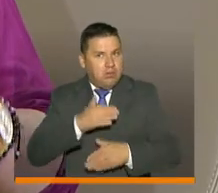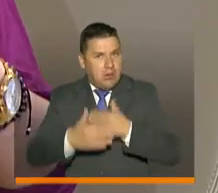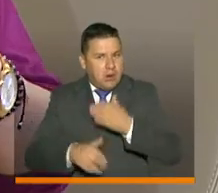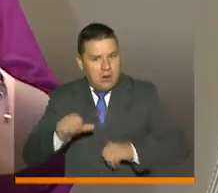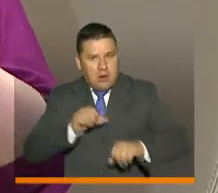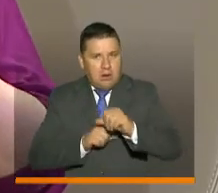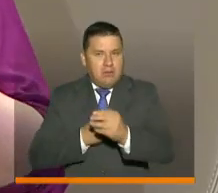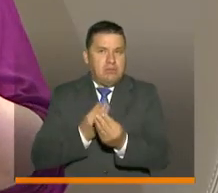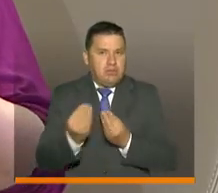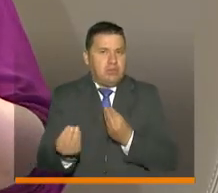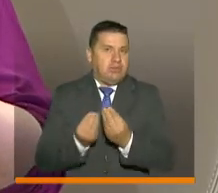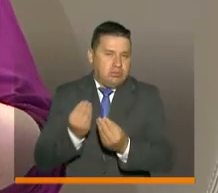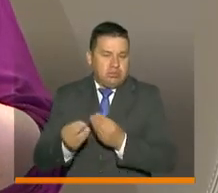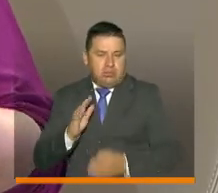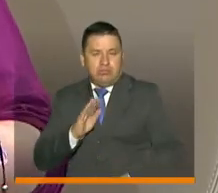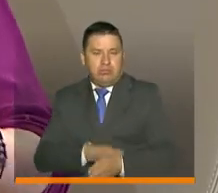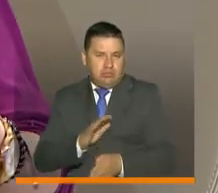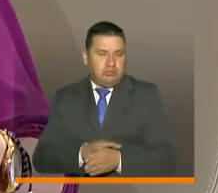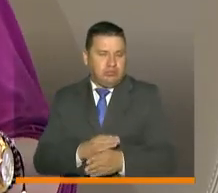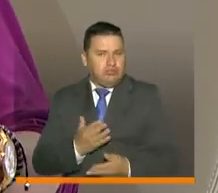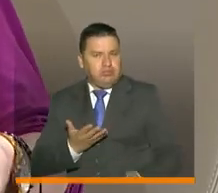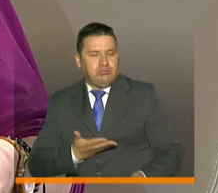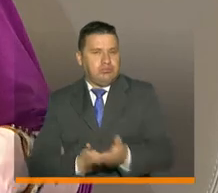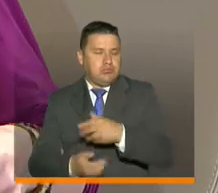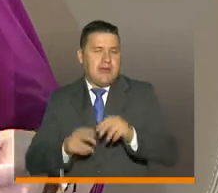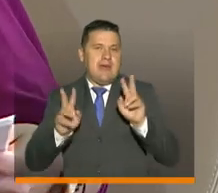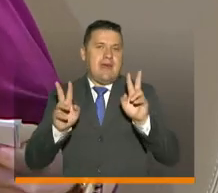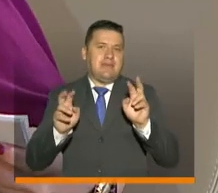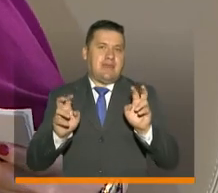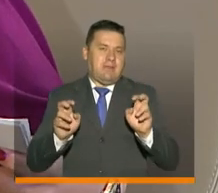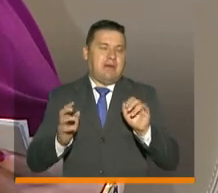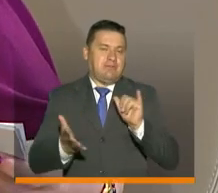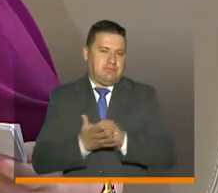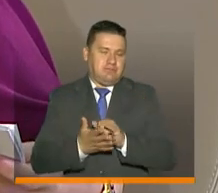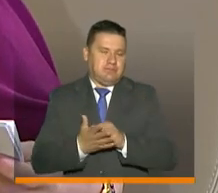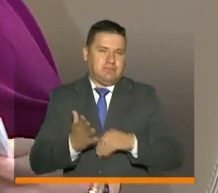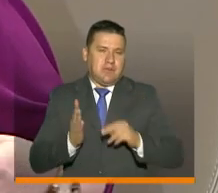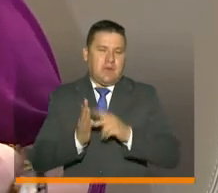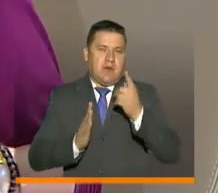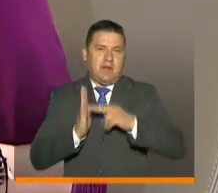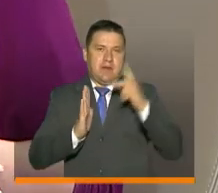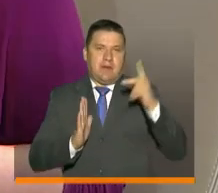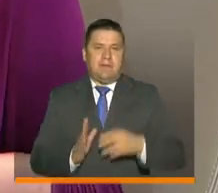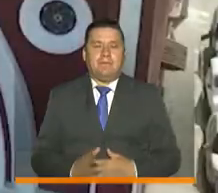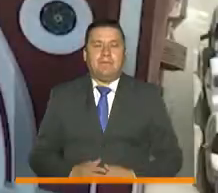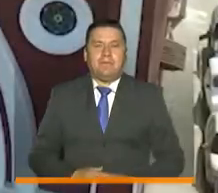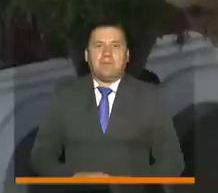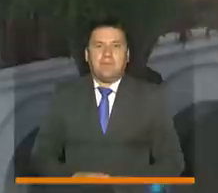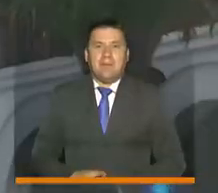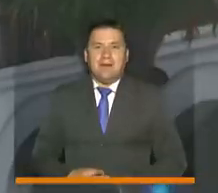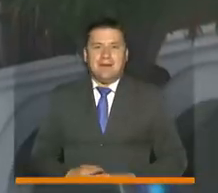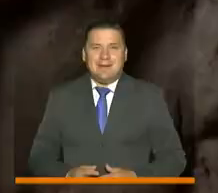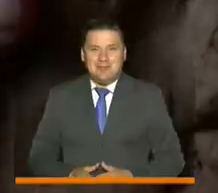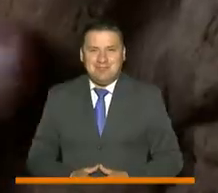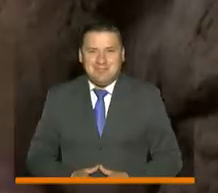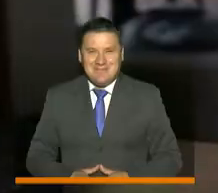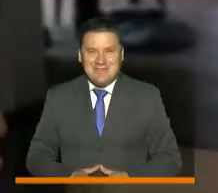de alternancia y continúan combinando todos los temas a través de mediación de tecnología.